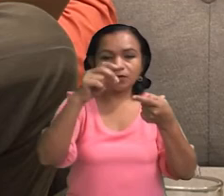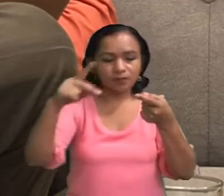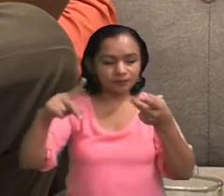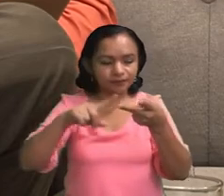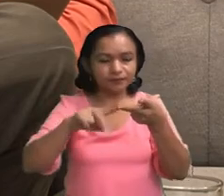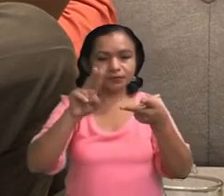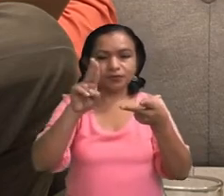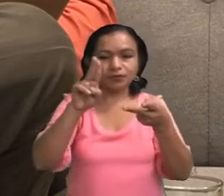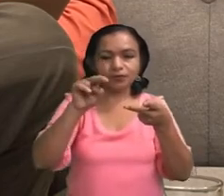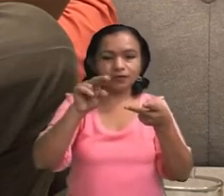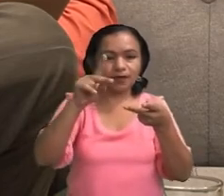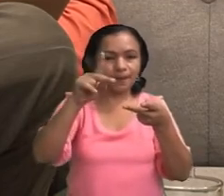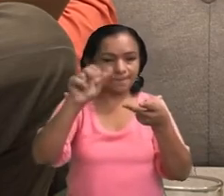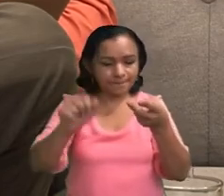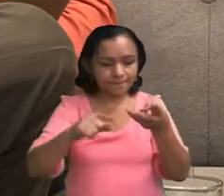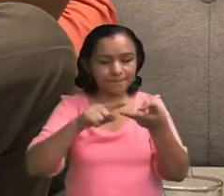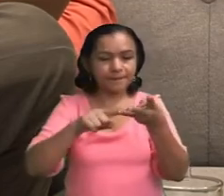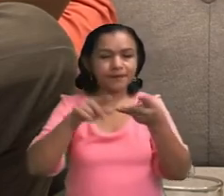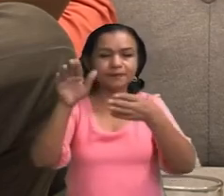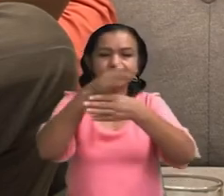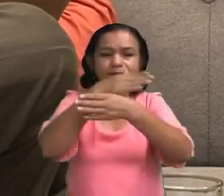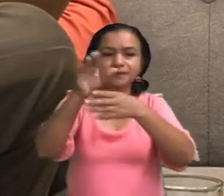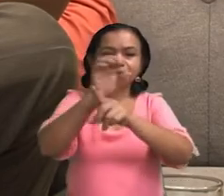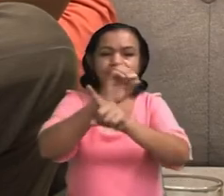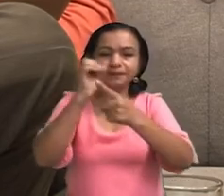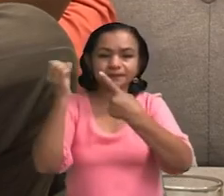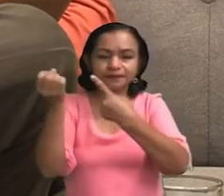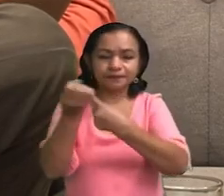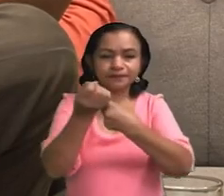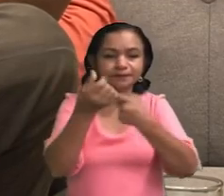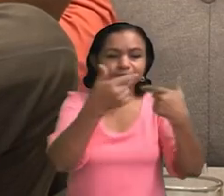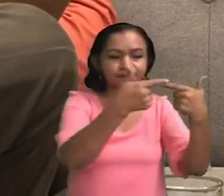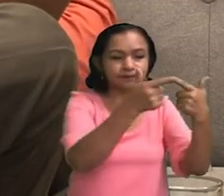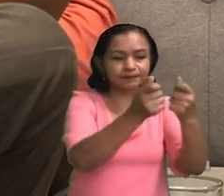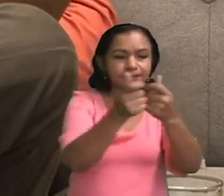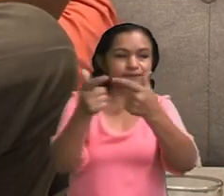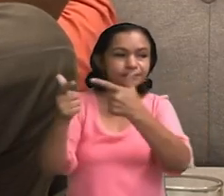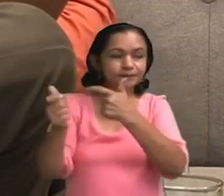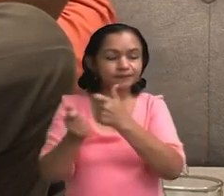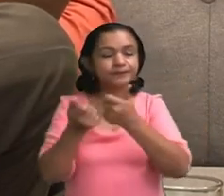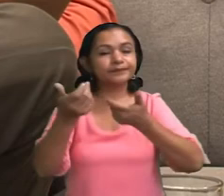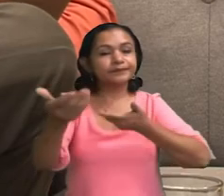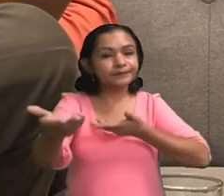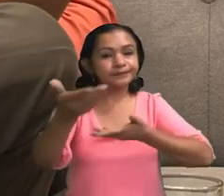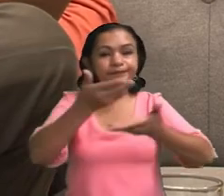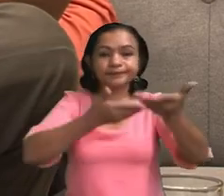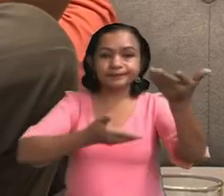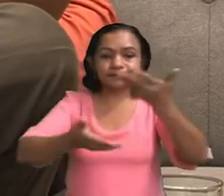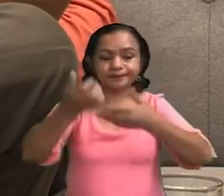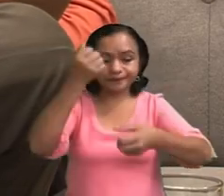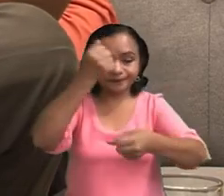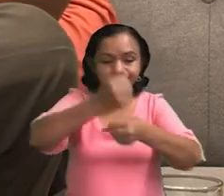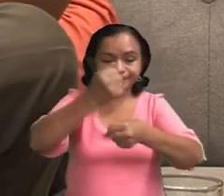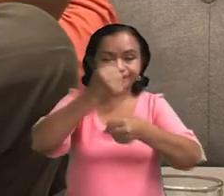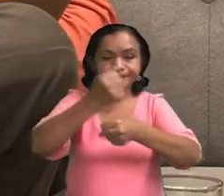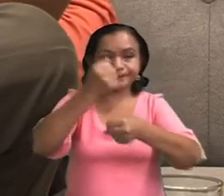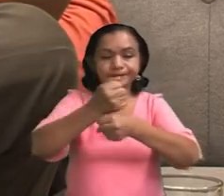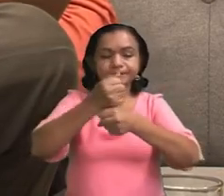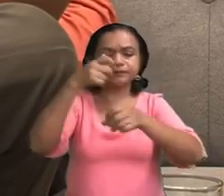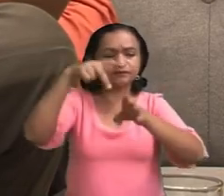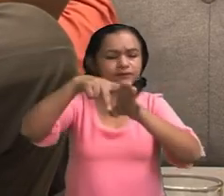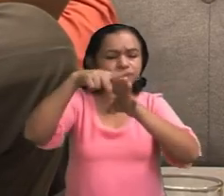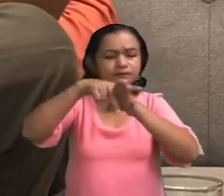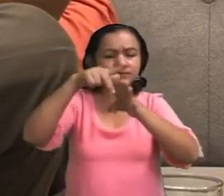la UNAPA, entonces diversas organizaciones y grupos compartiendo la producción precisamente